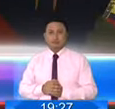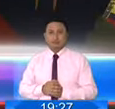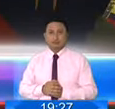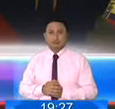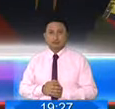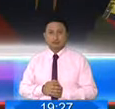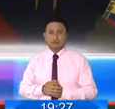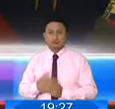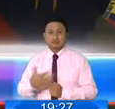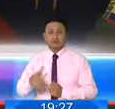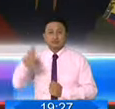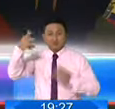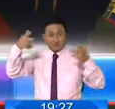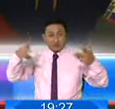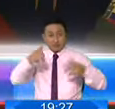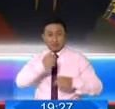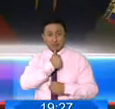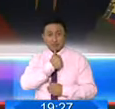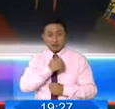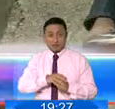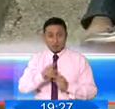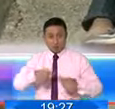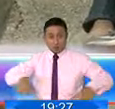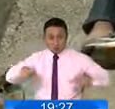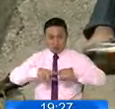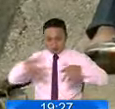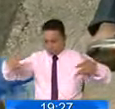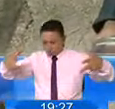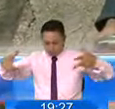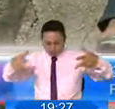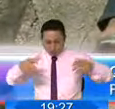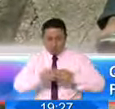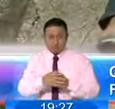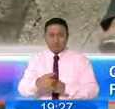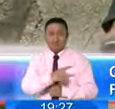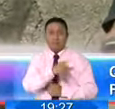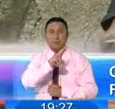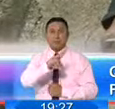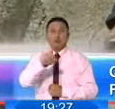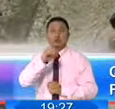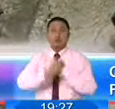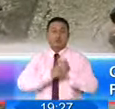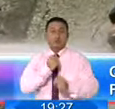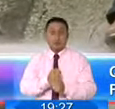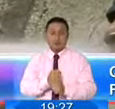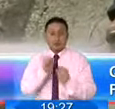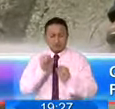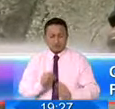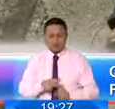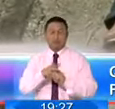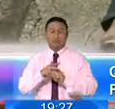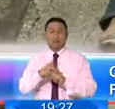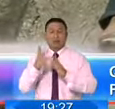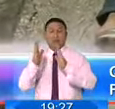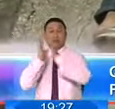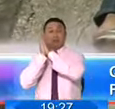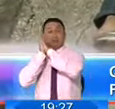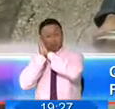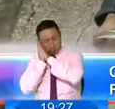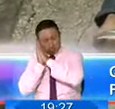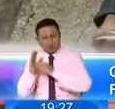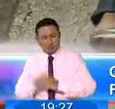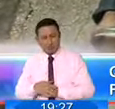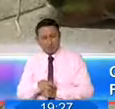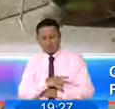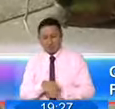un sondeo de cámaras privadas de televisión en el sector. El sujeto de 21 años de edad fue sorprendido dormido. Al parecer poco o nada le importaba